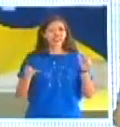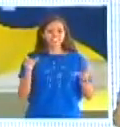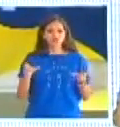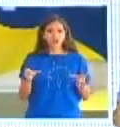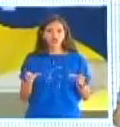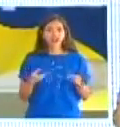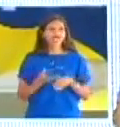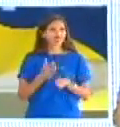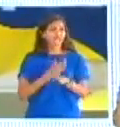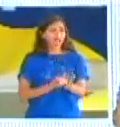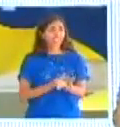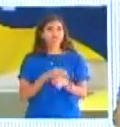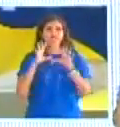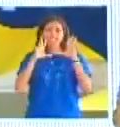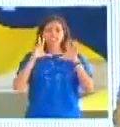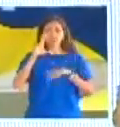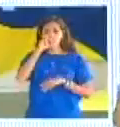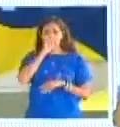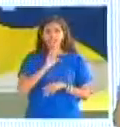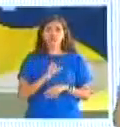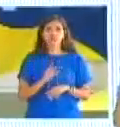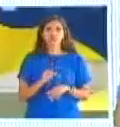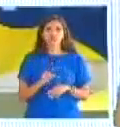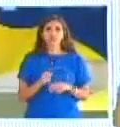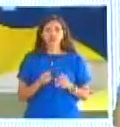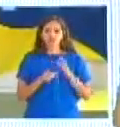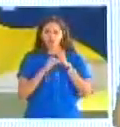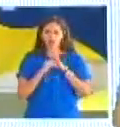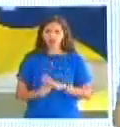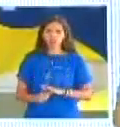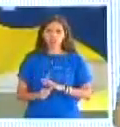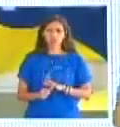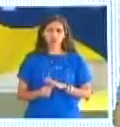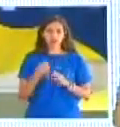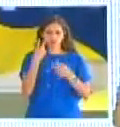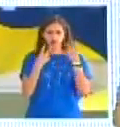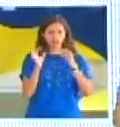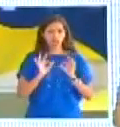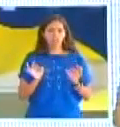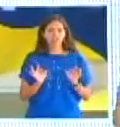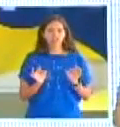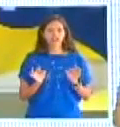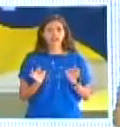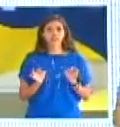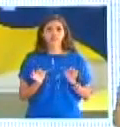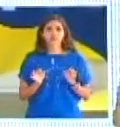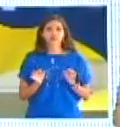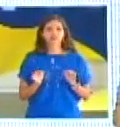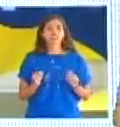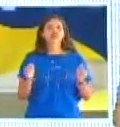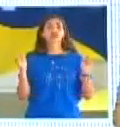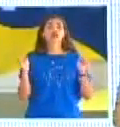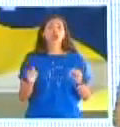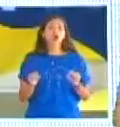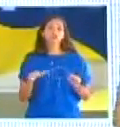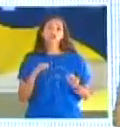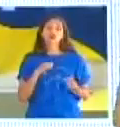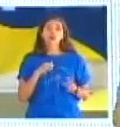que antes, hace 18 años, fueron discriminadas, invisibilizadas, que hoy